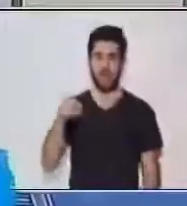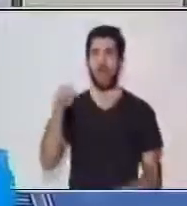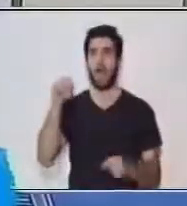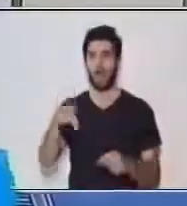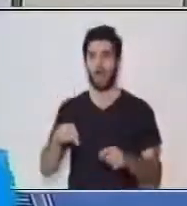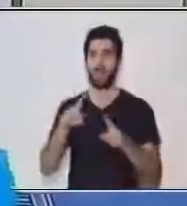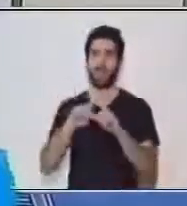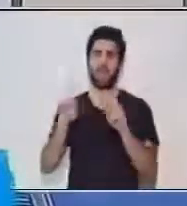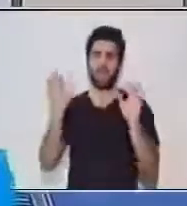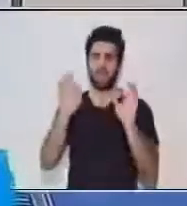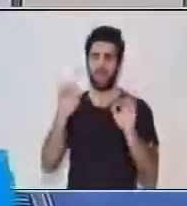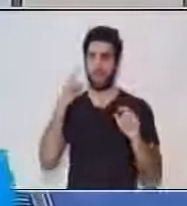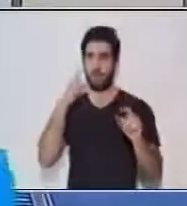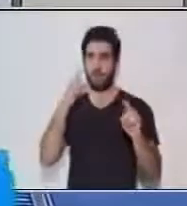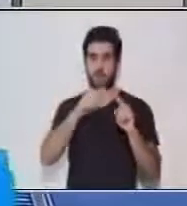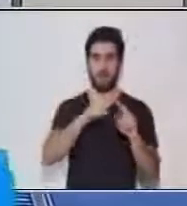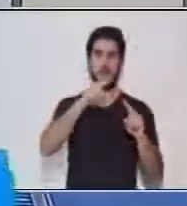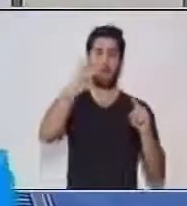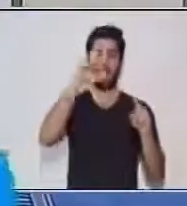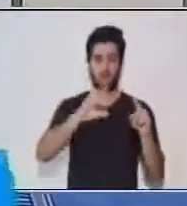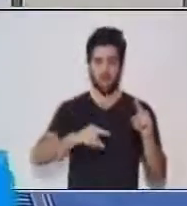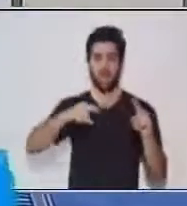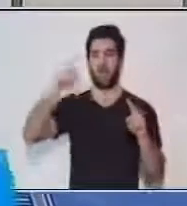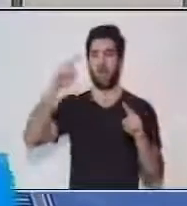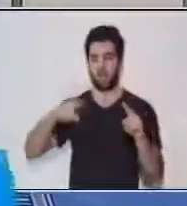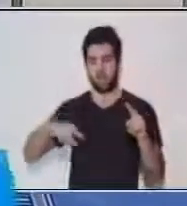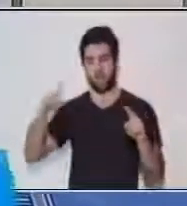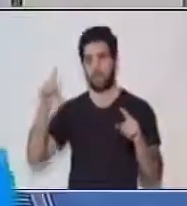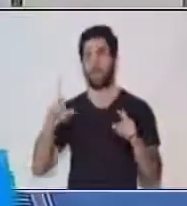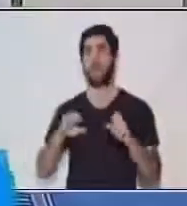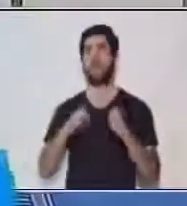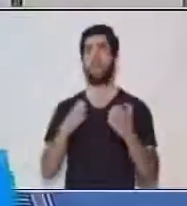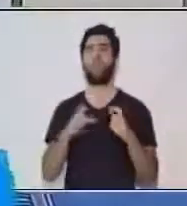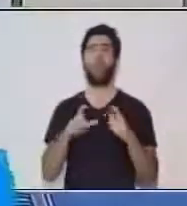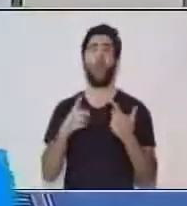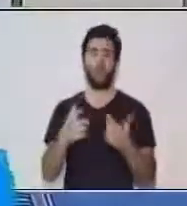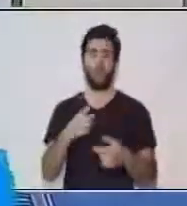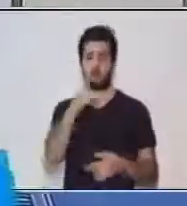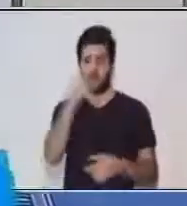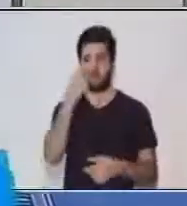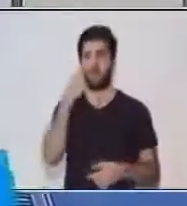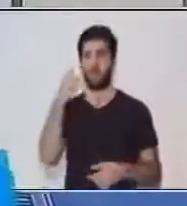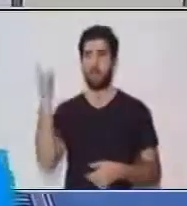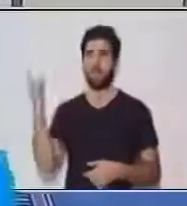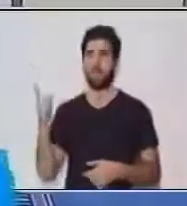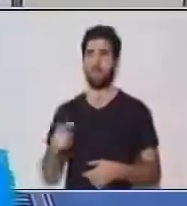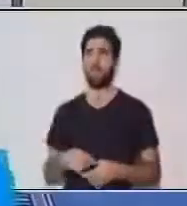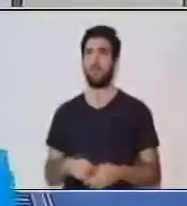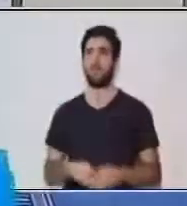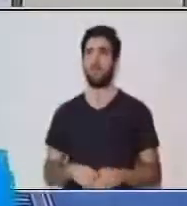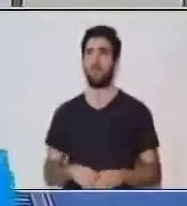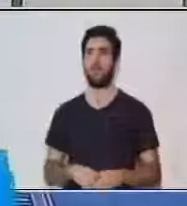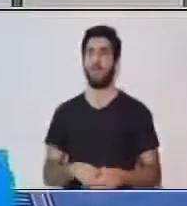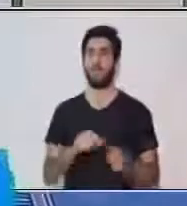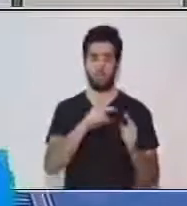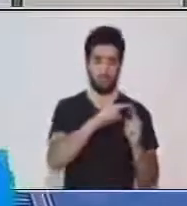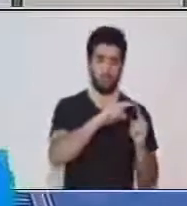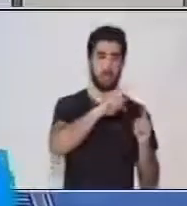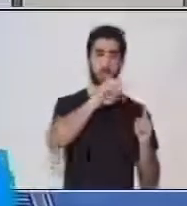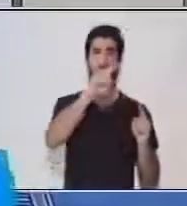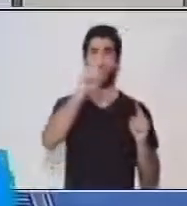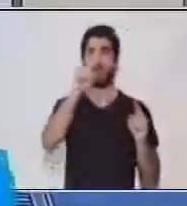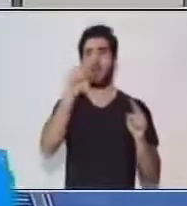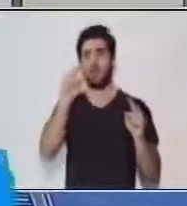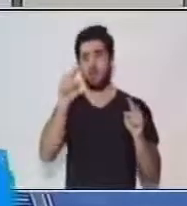viendo con un resorte. Ahora, ¿cómo quedaría entonces la gráfica? Empezamos aquí en 0, vamos a la amplitud